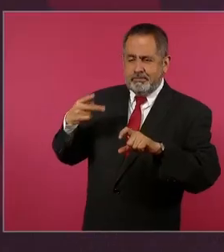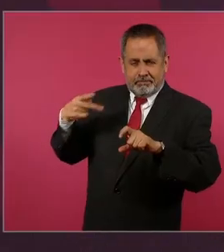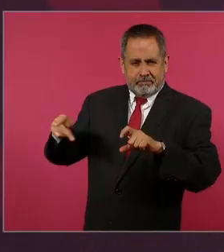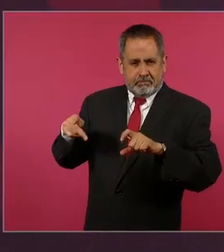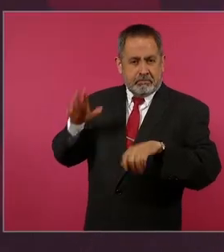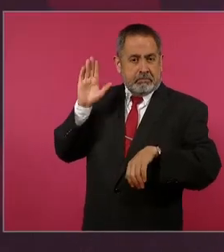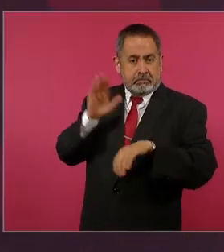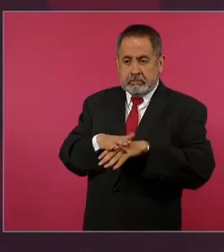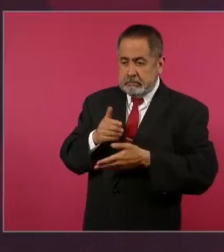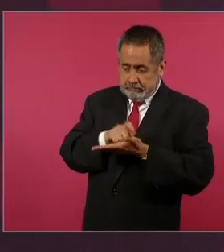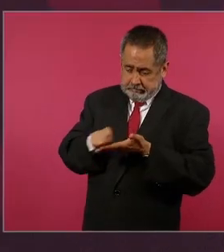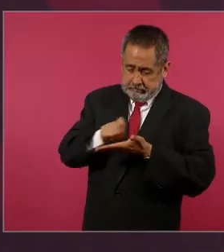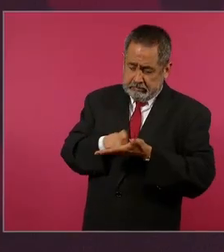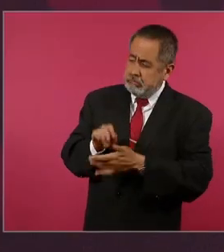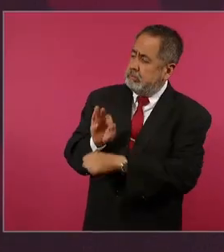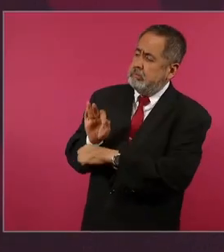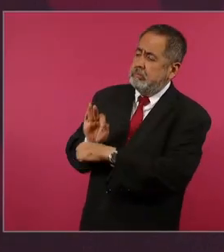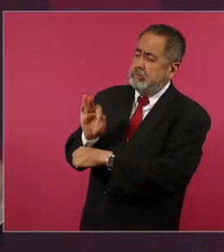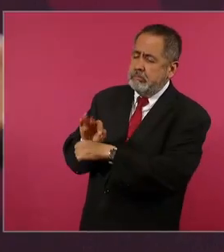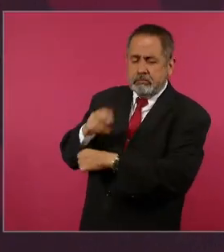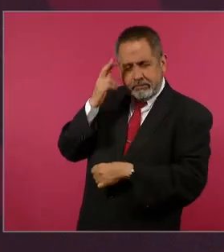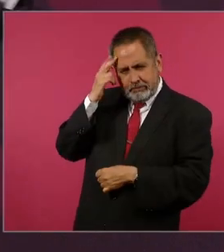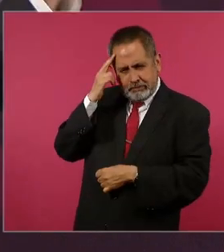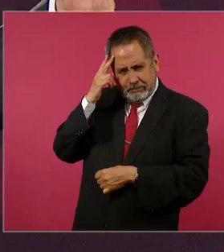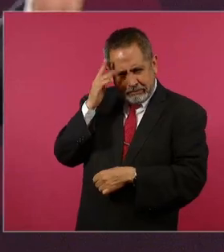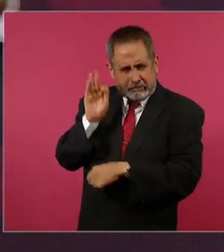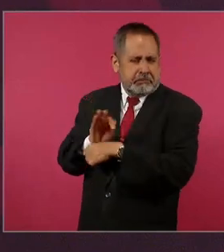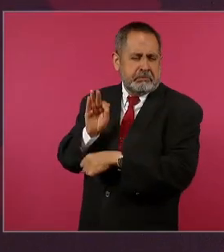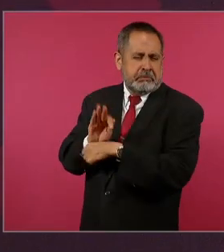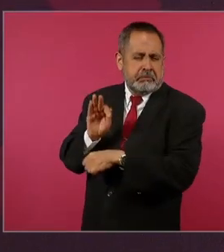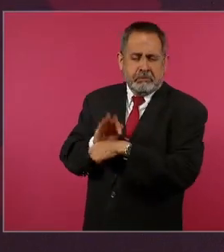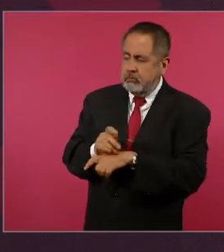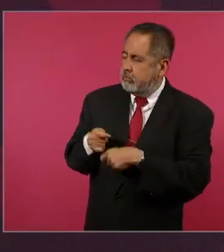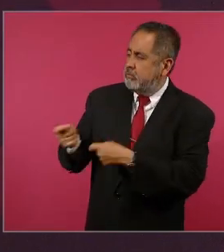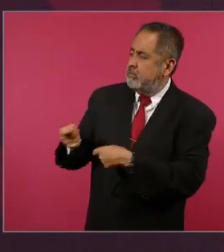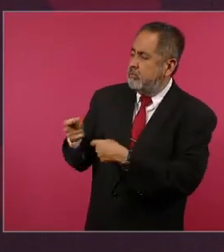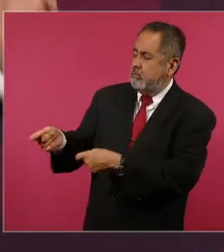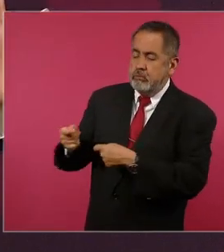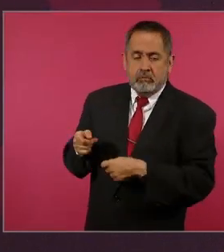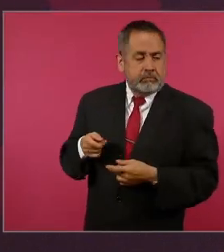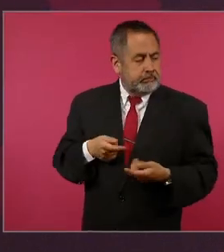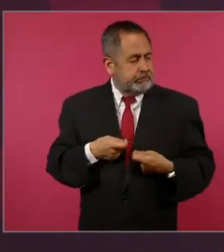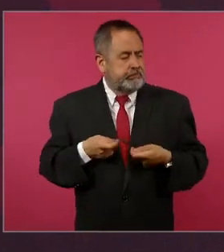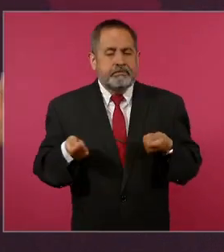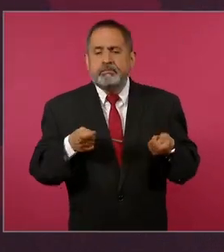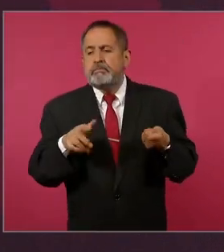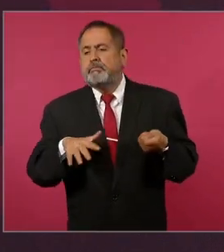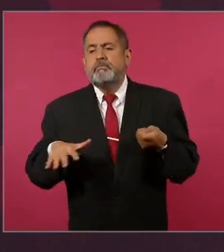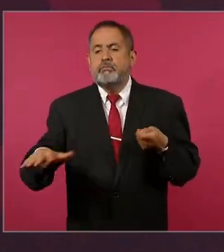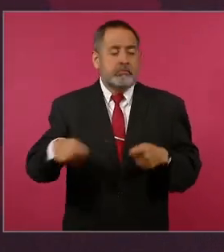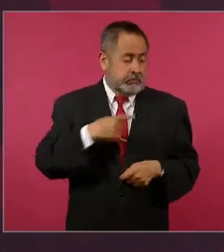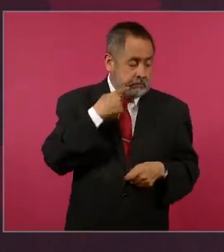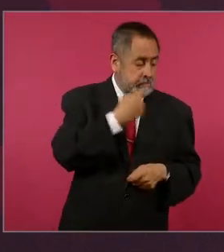más le ayudaba a tener el control, a